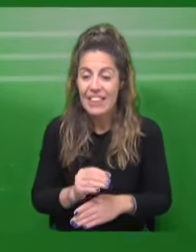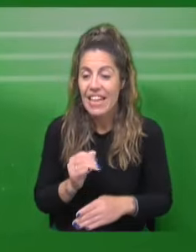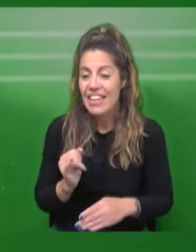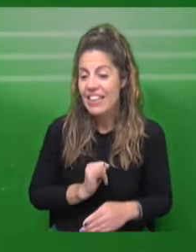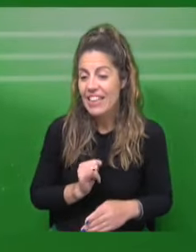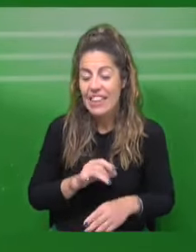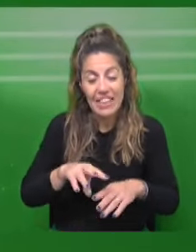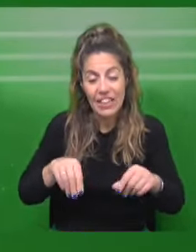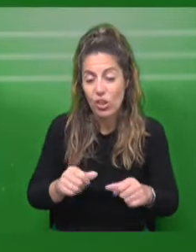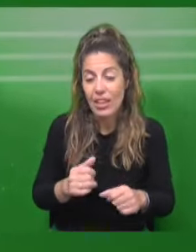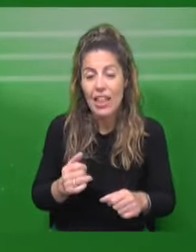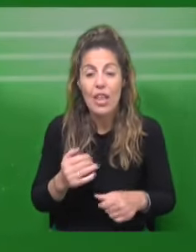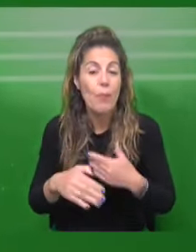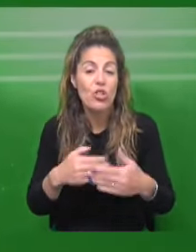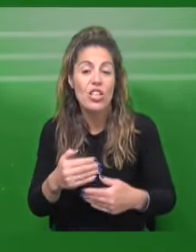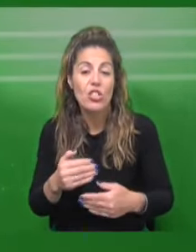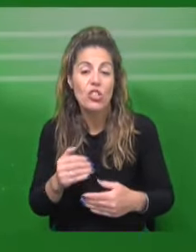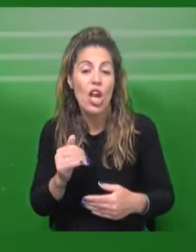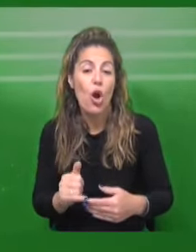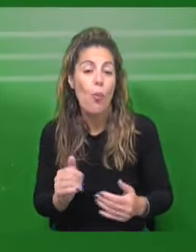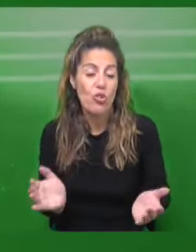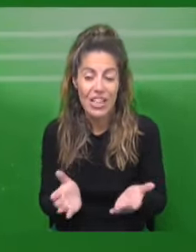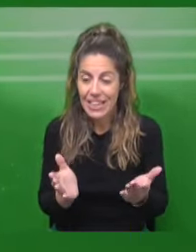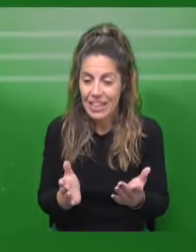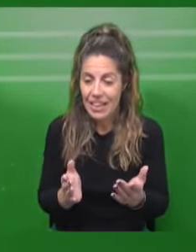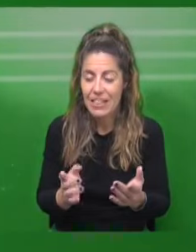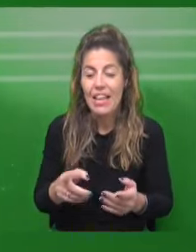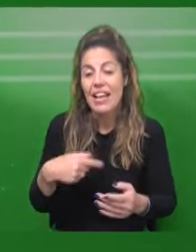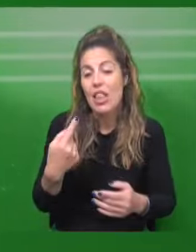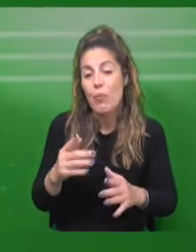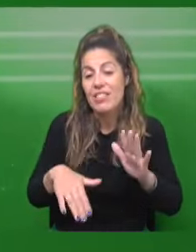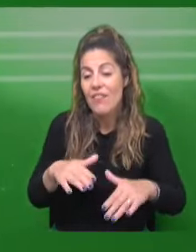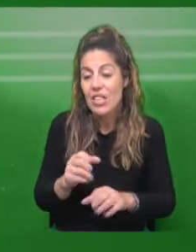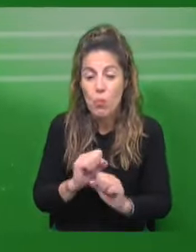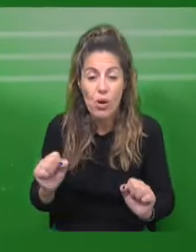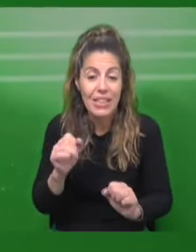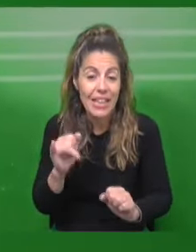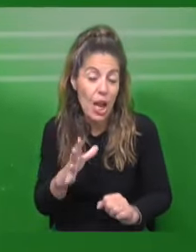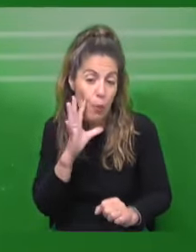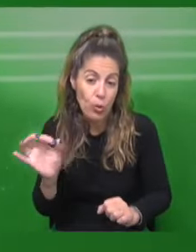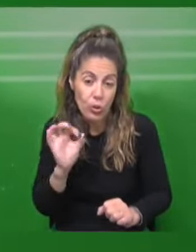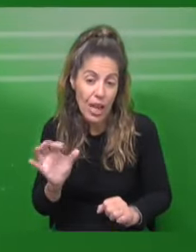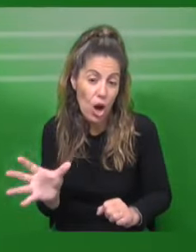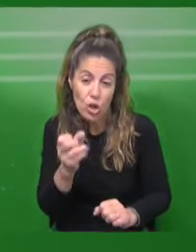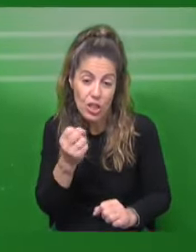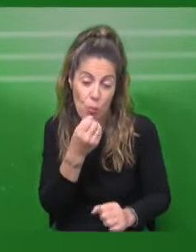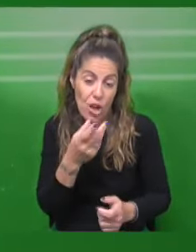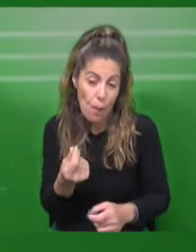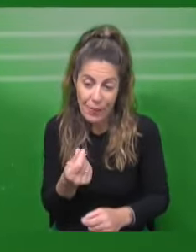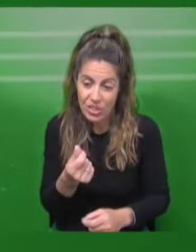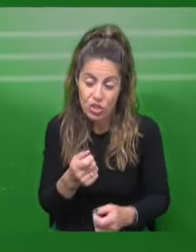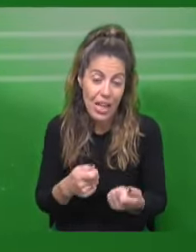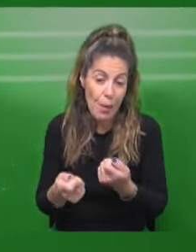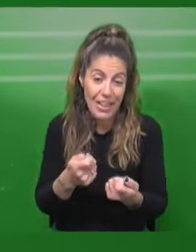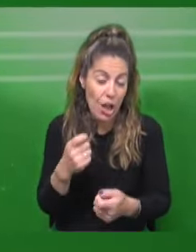procesos como se generan que después incluso este muchas veces pueden tener la posibilidad de conseguir muy buenos precios en el mercado